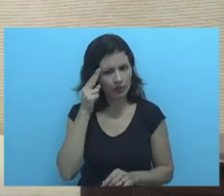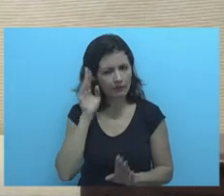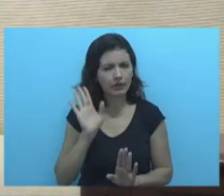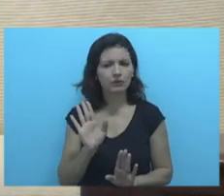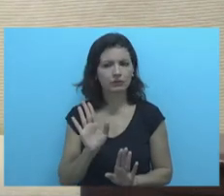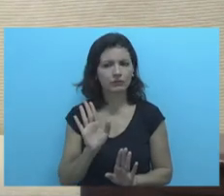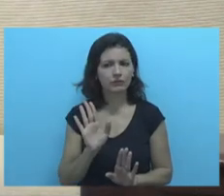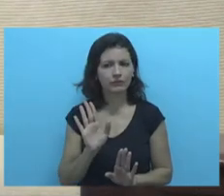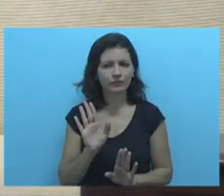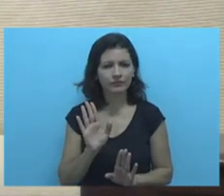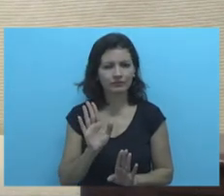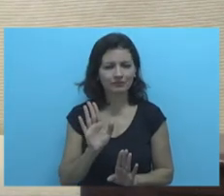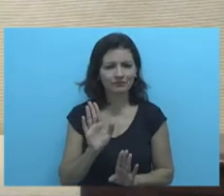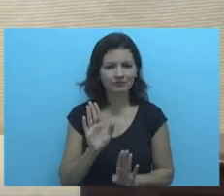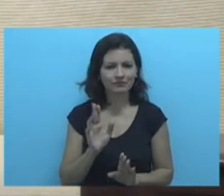que él planteaba.